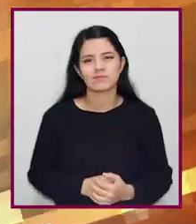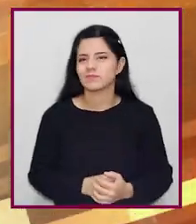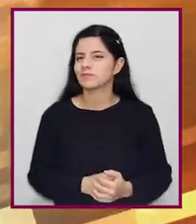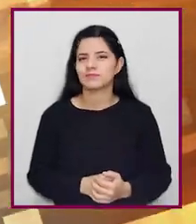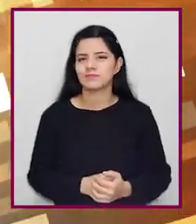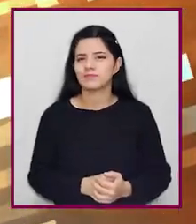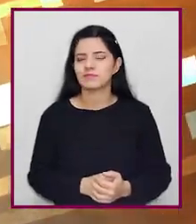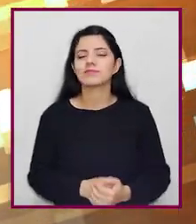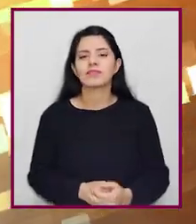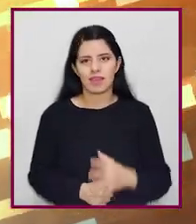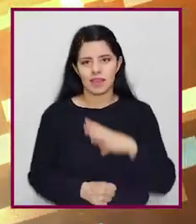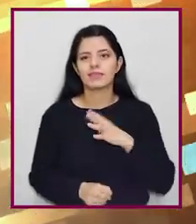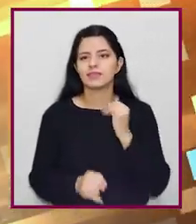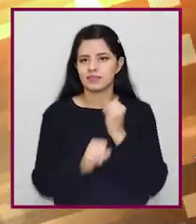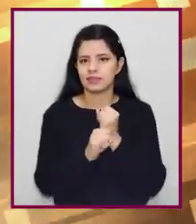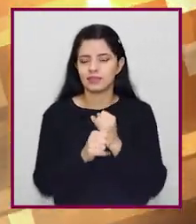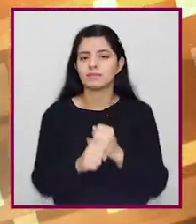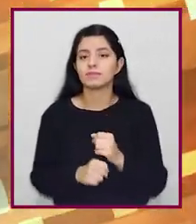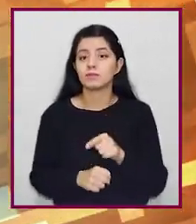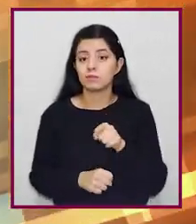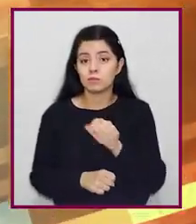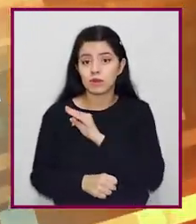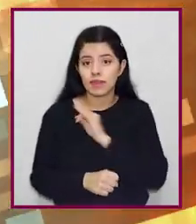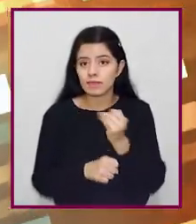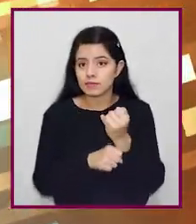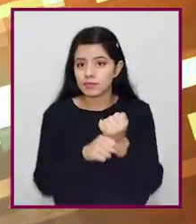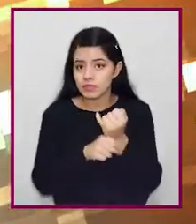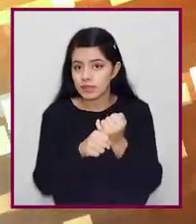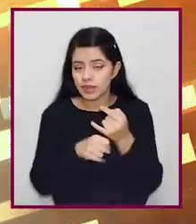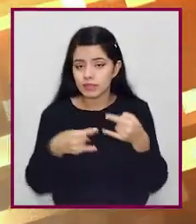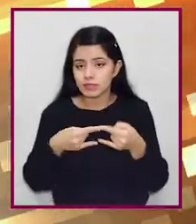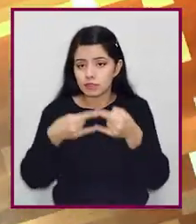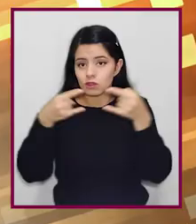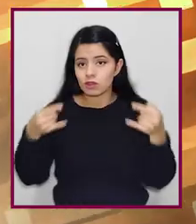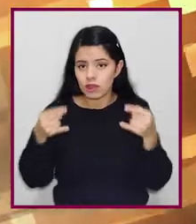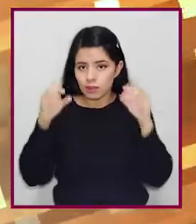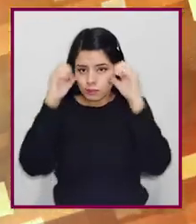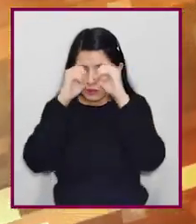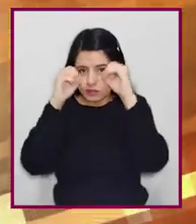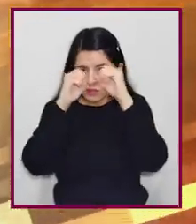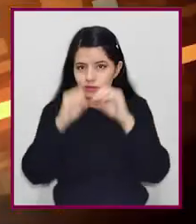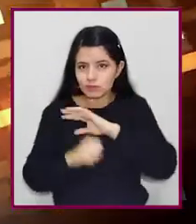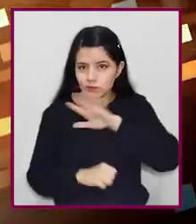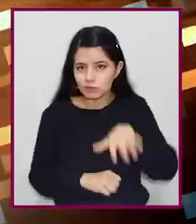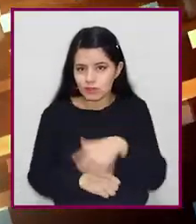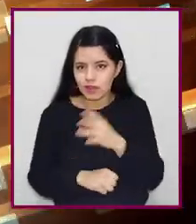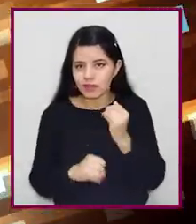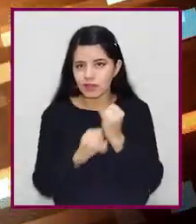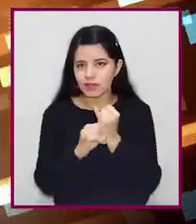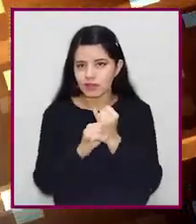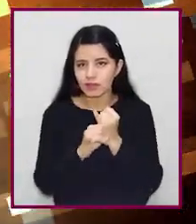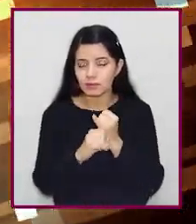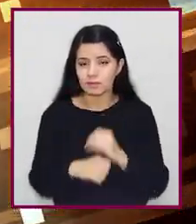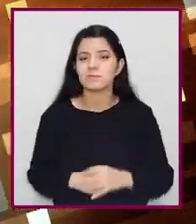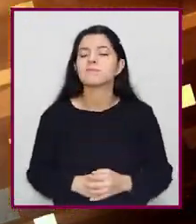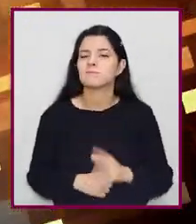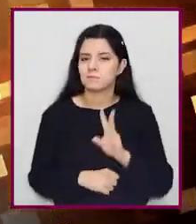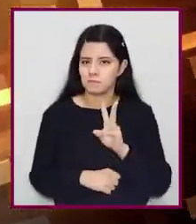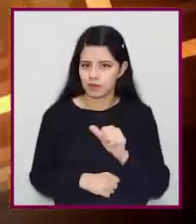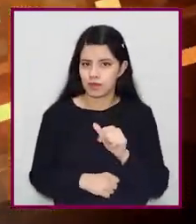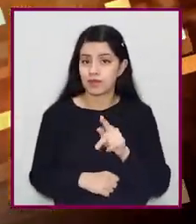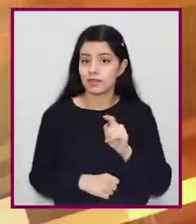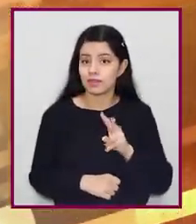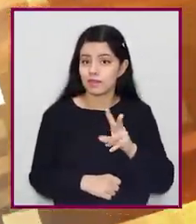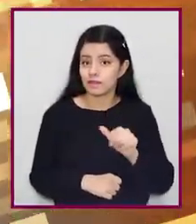Así que, ¿qué te parece si investigamos la historia de los buscadores para arrancar de una vez? ¡Súper! ¿Y si le decimos a Tiva que